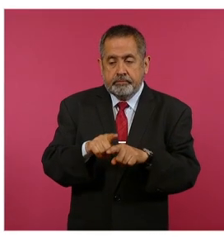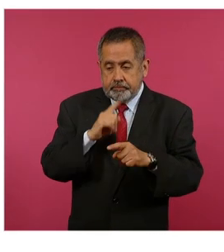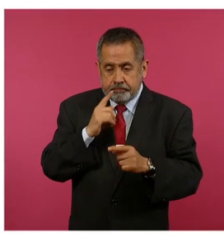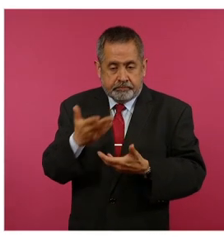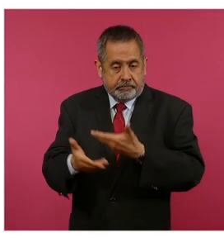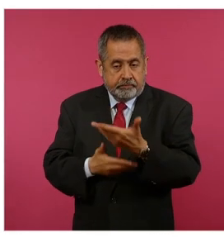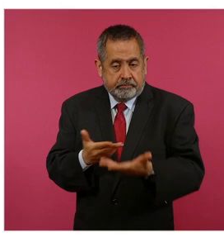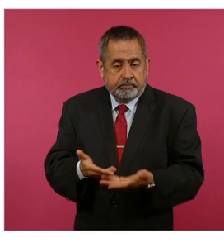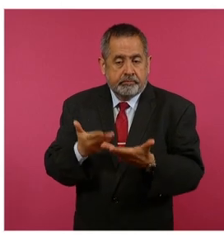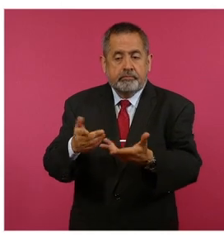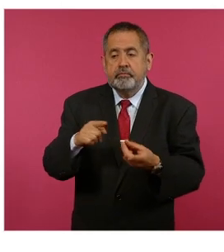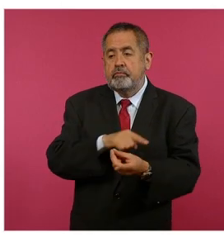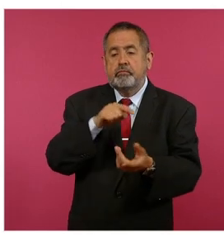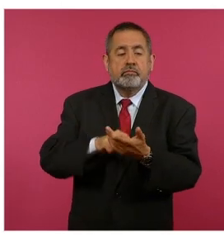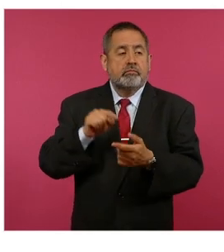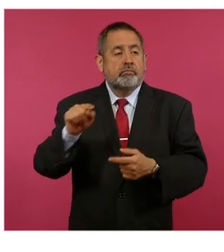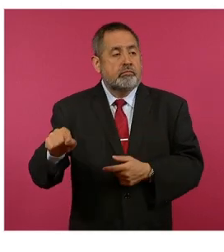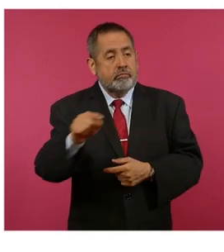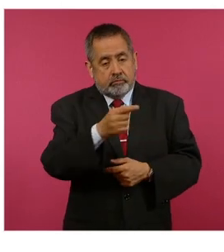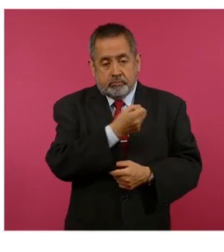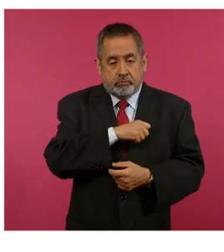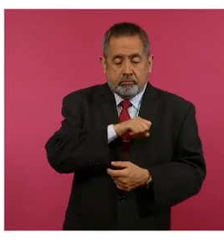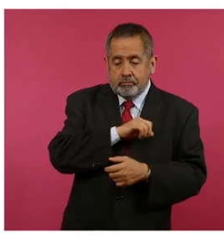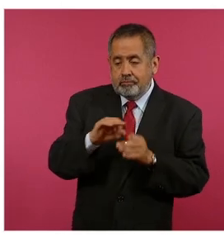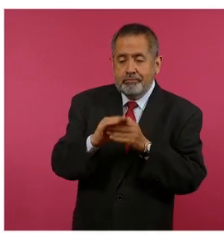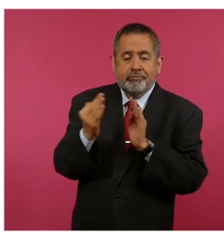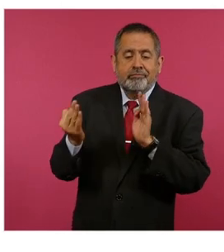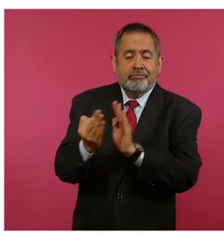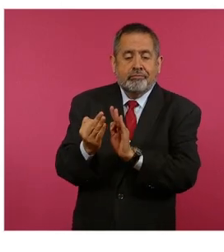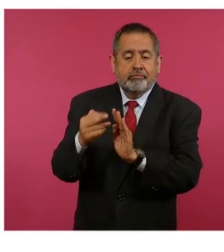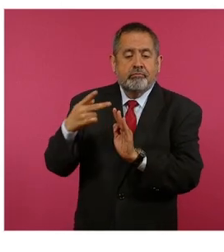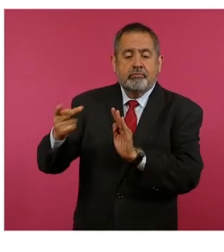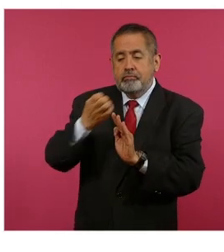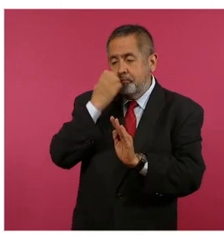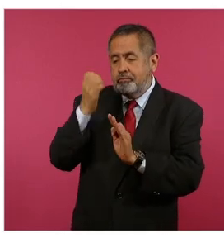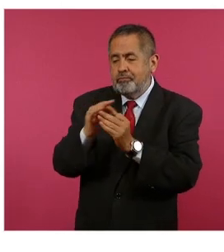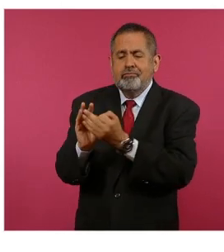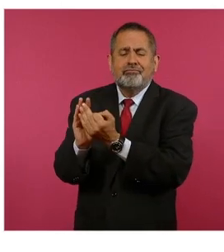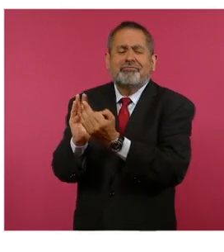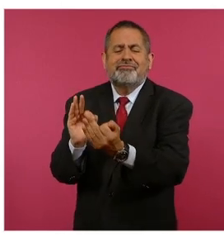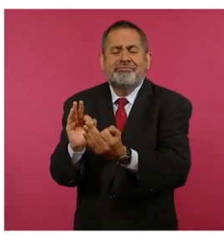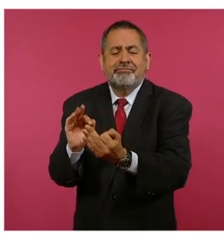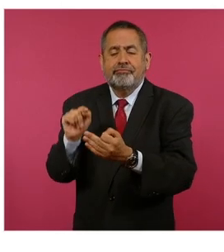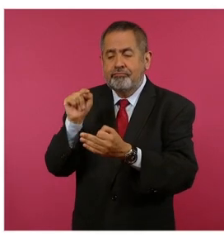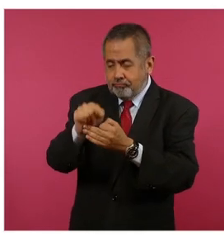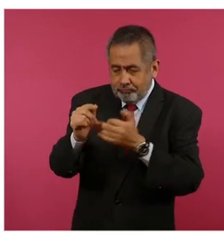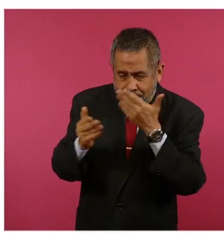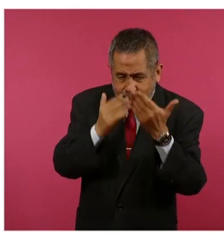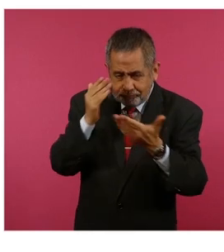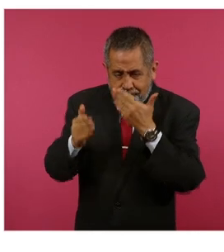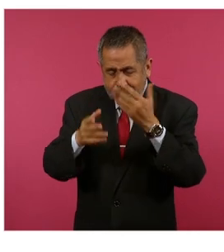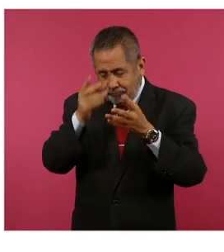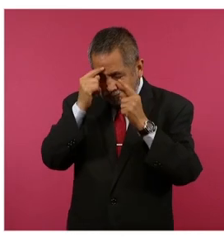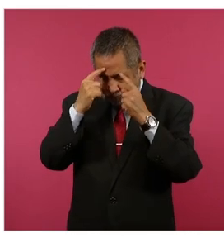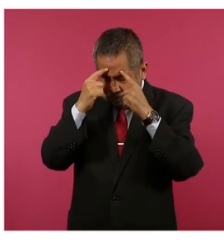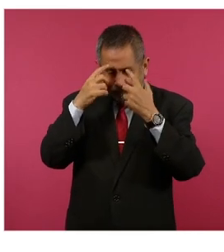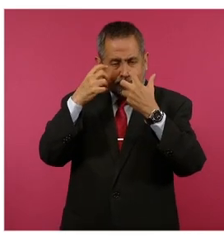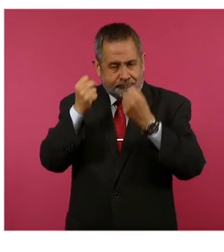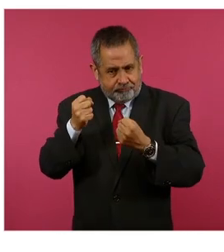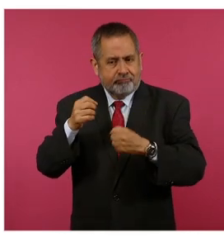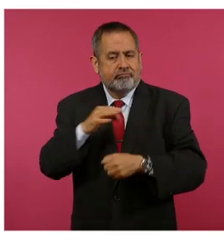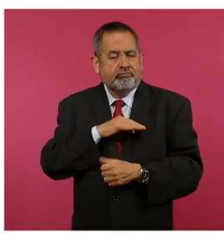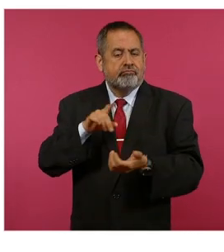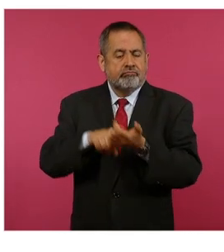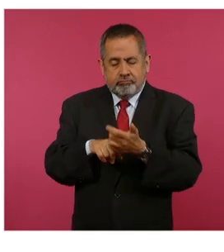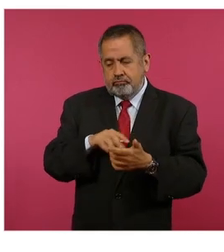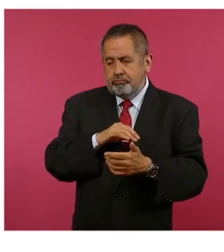que ofrecieron fue en centros de salud cercanos a su propia escuela, donde pudieron consolidar los conocimientos que